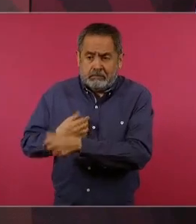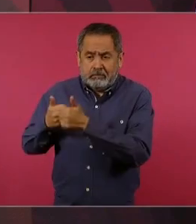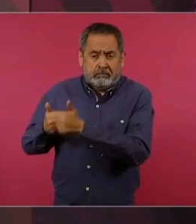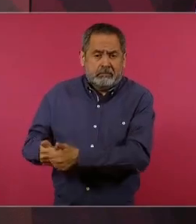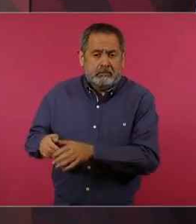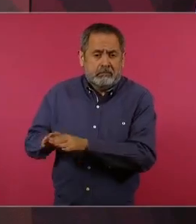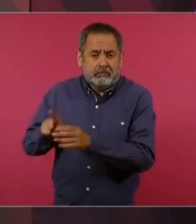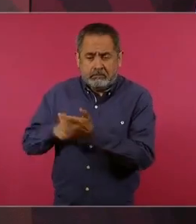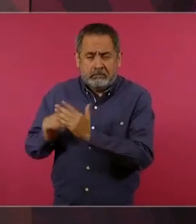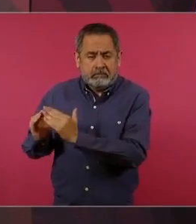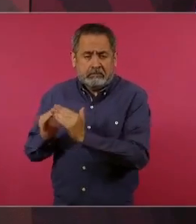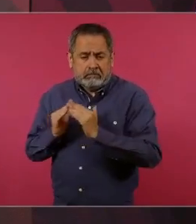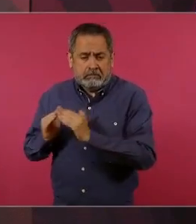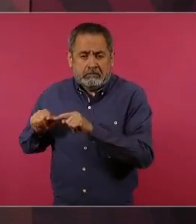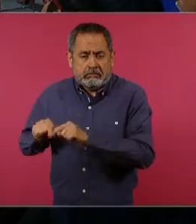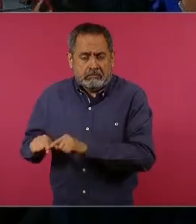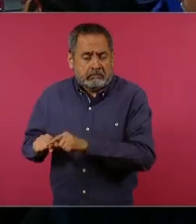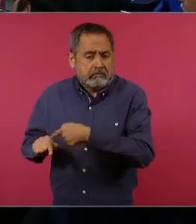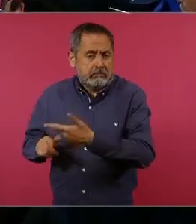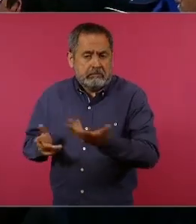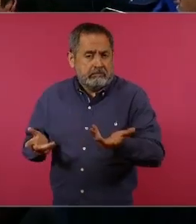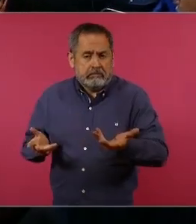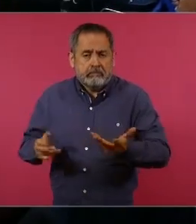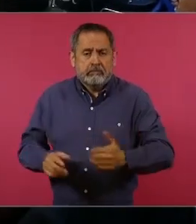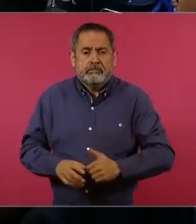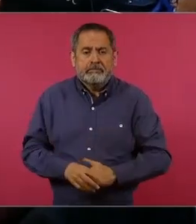viviendo en sus casas.